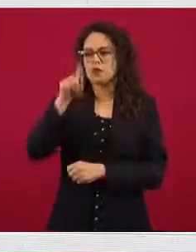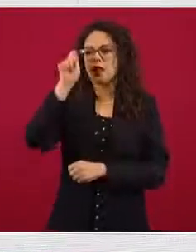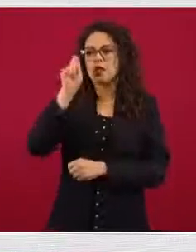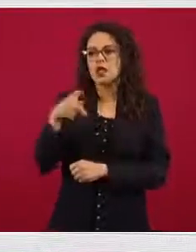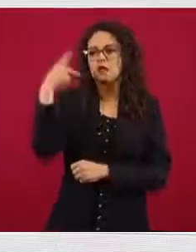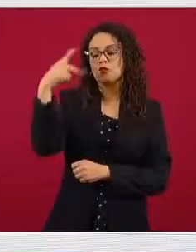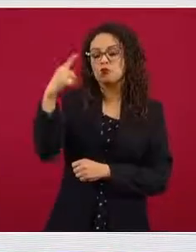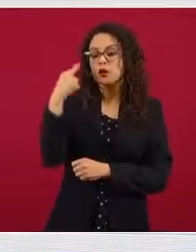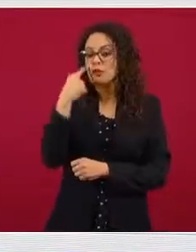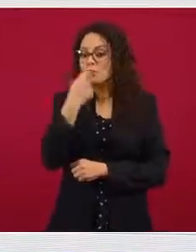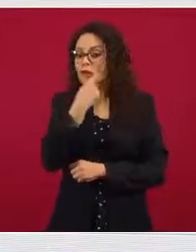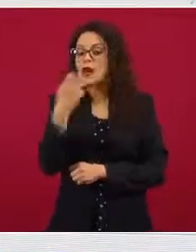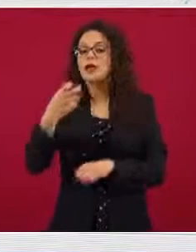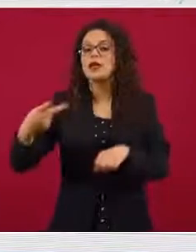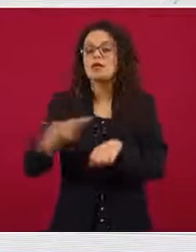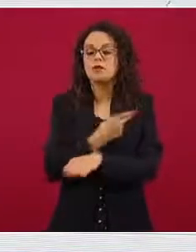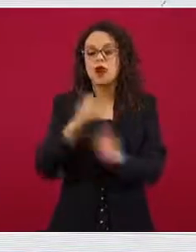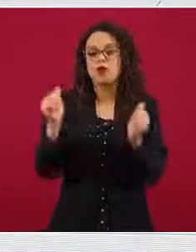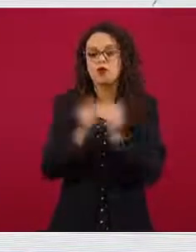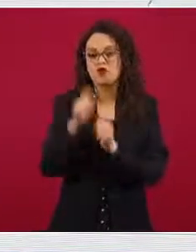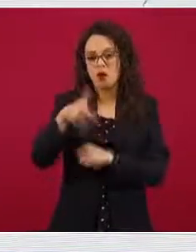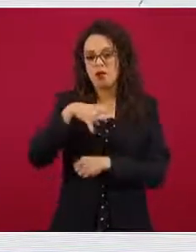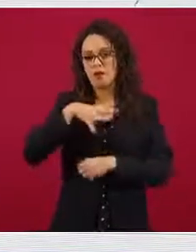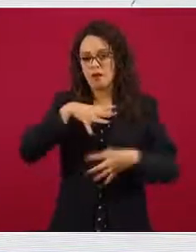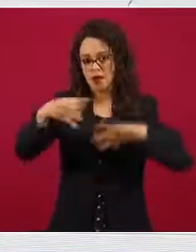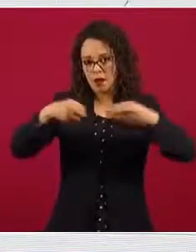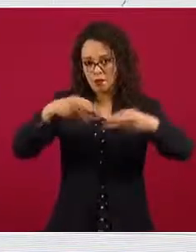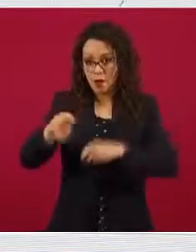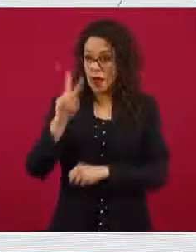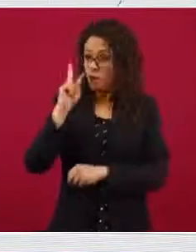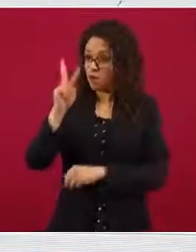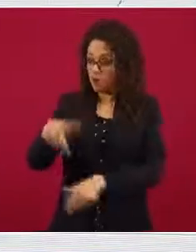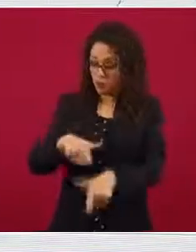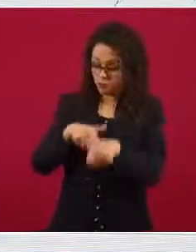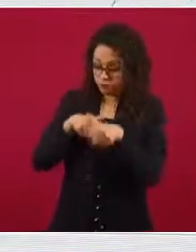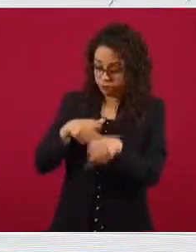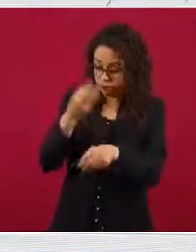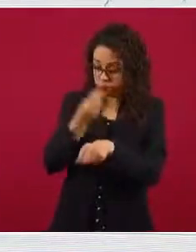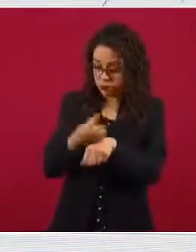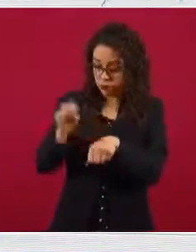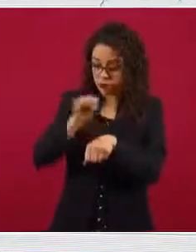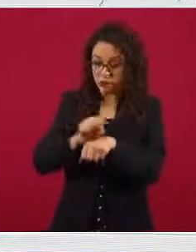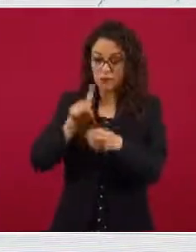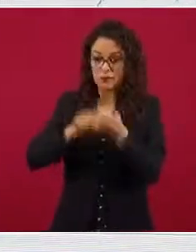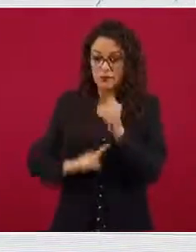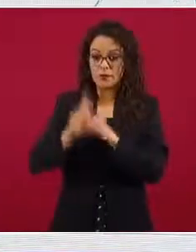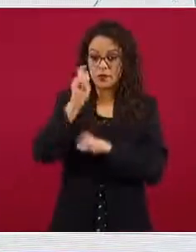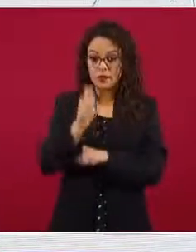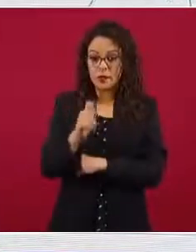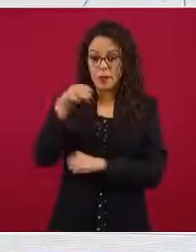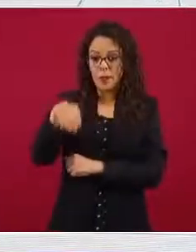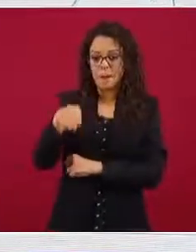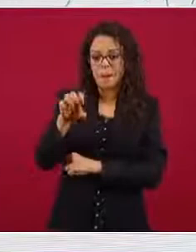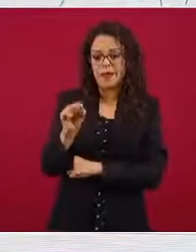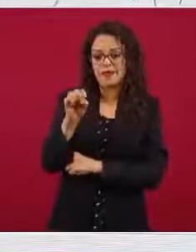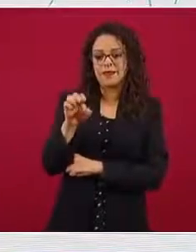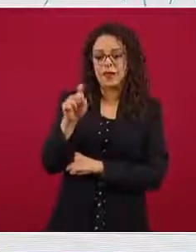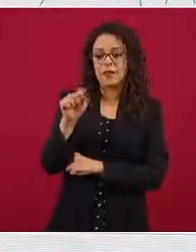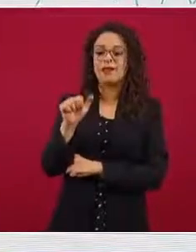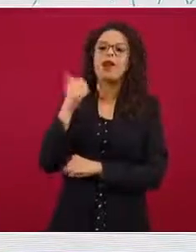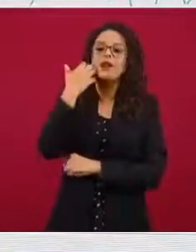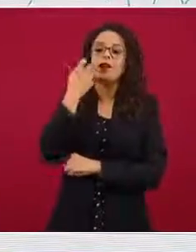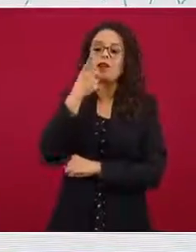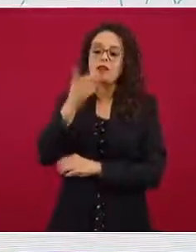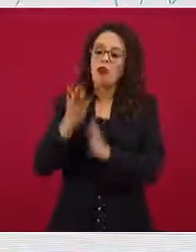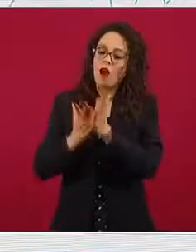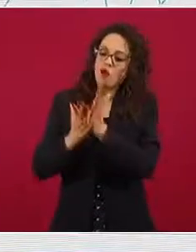lo que ocurre con la epidemia. Vemos que durante muchas semanas se mantuvo en esta meseta, le llamamos meseta alta,